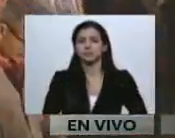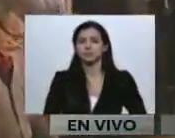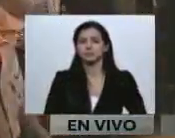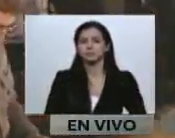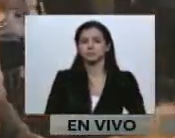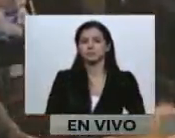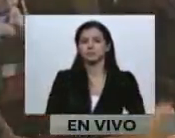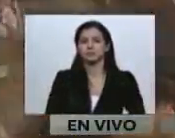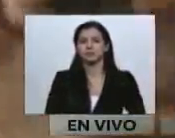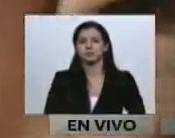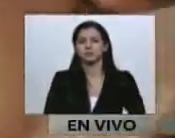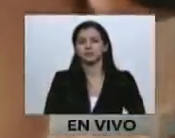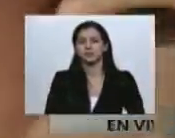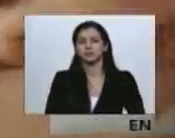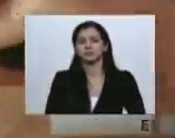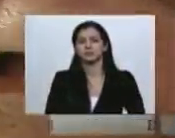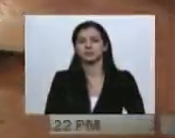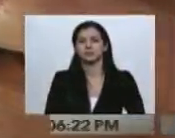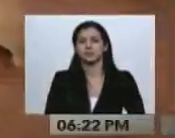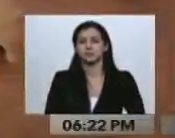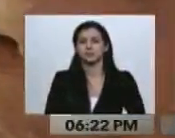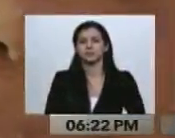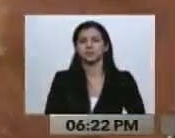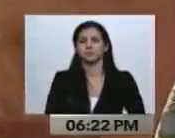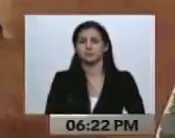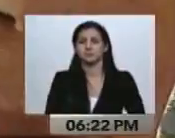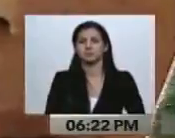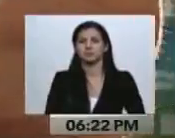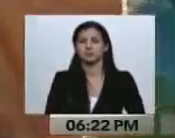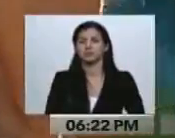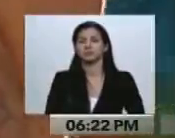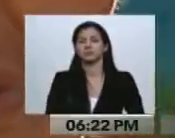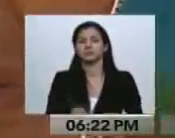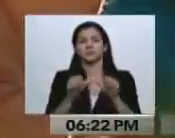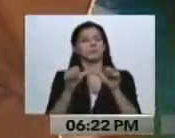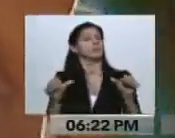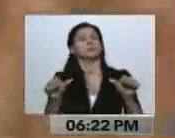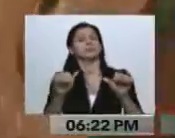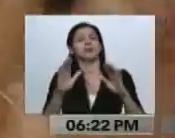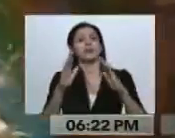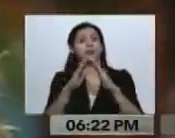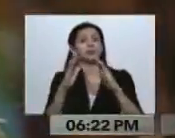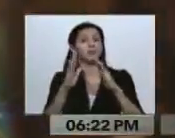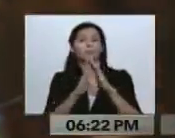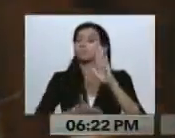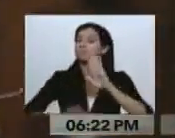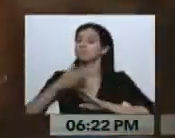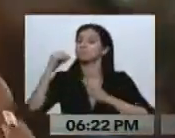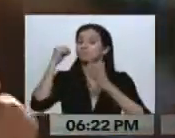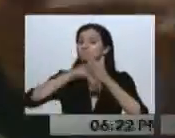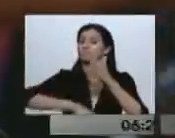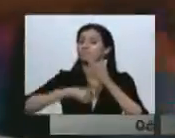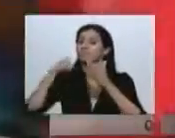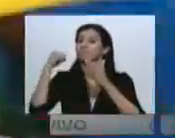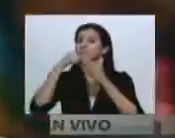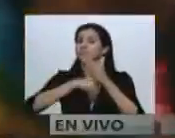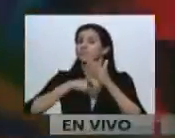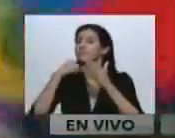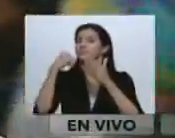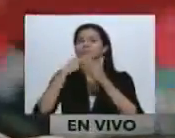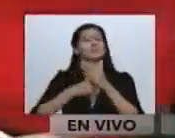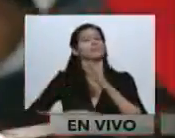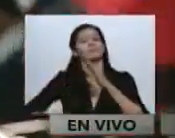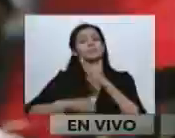Sí, sí. Yo no me quedo en la casa, pues al combate me voy. Voy